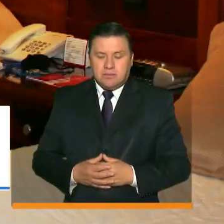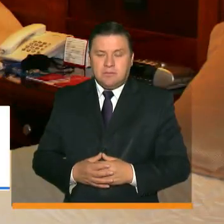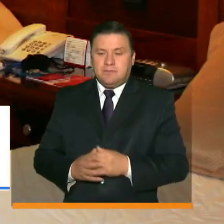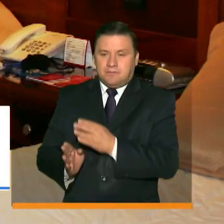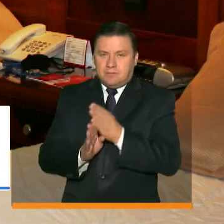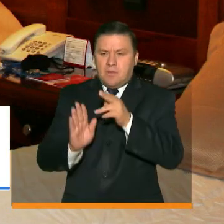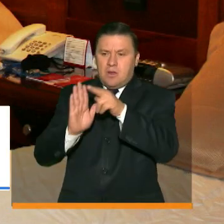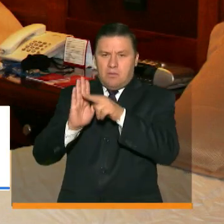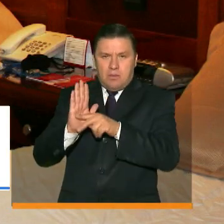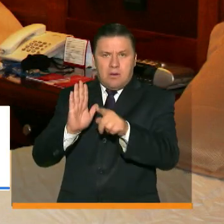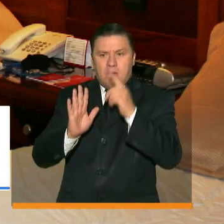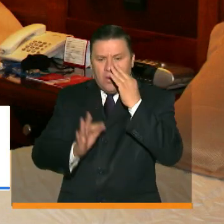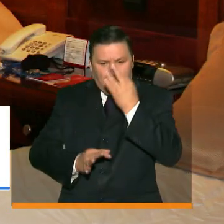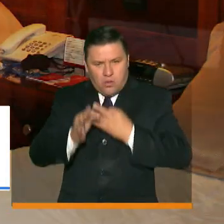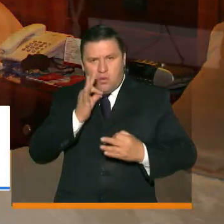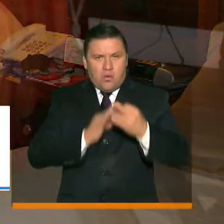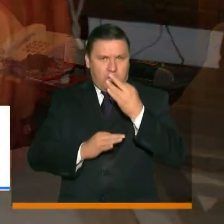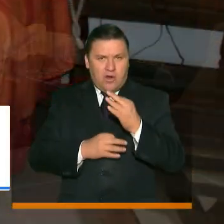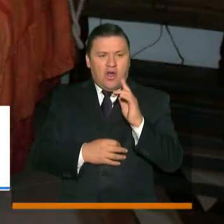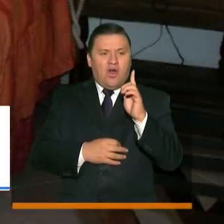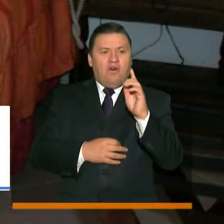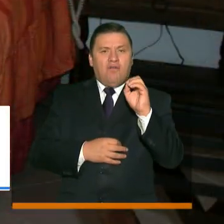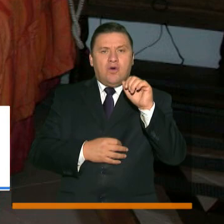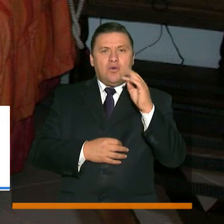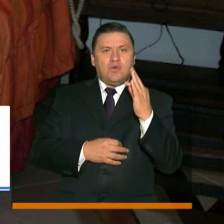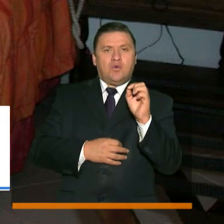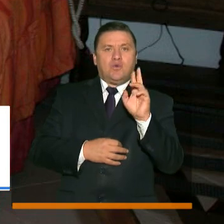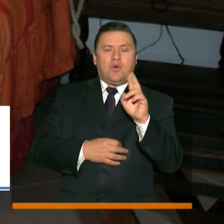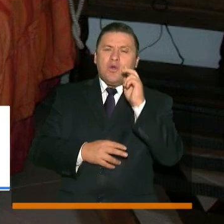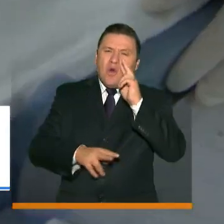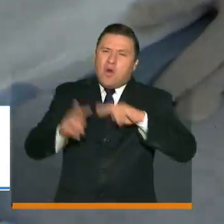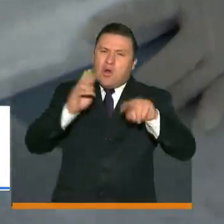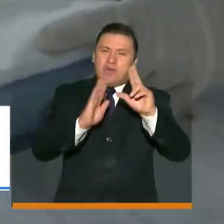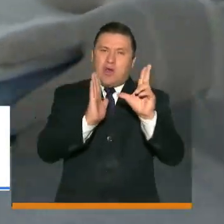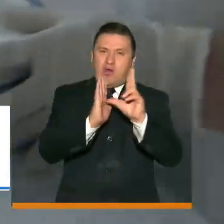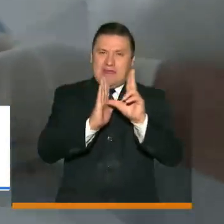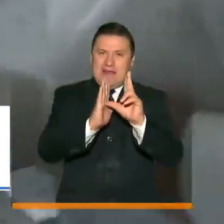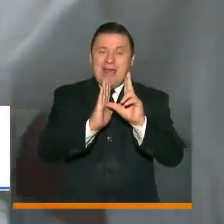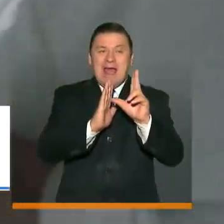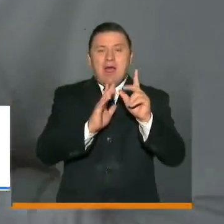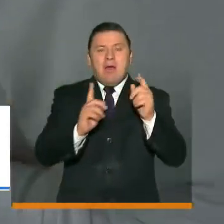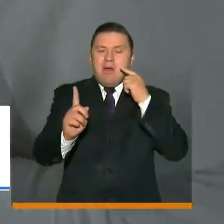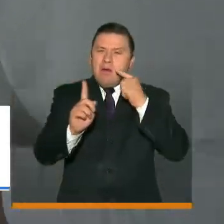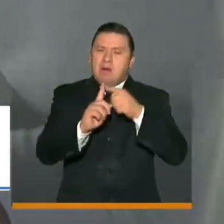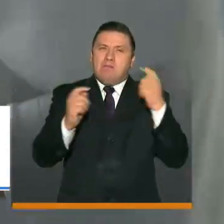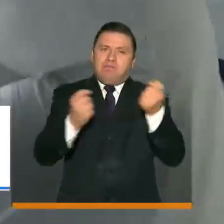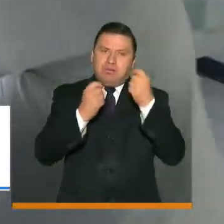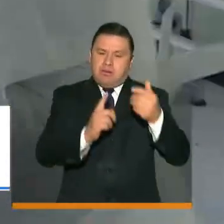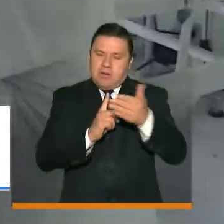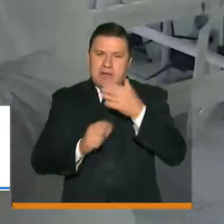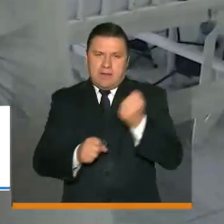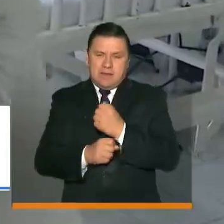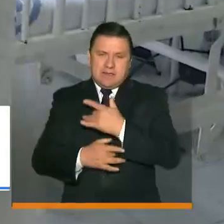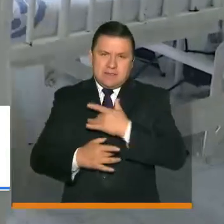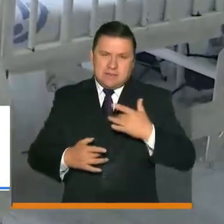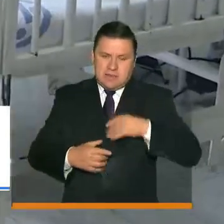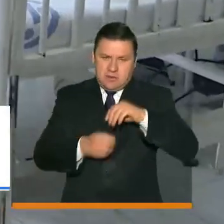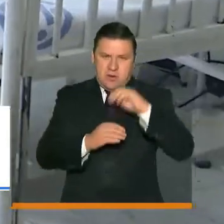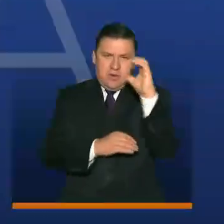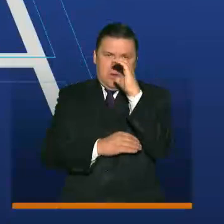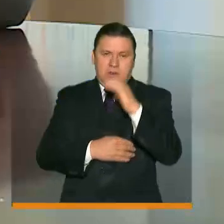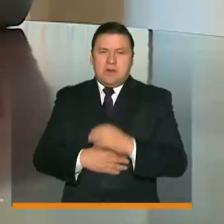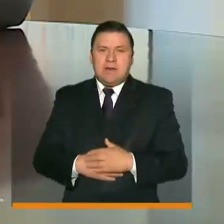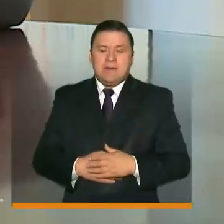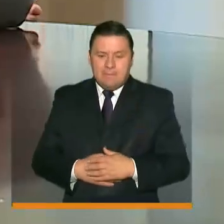Programa por los que nos cuidan de Fontur articula al sector hotelero para apoyar y proteger a los trabajadores de la salud en el